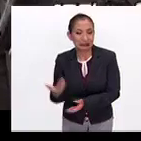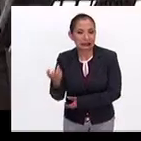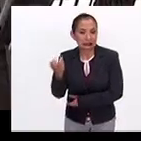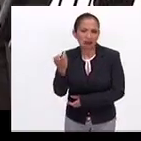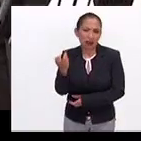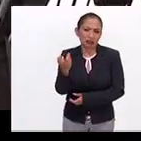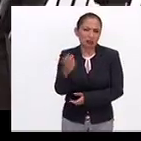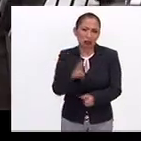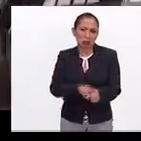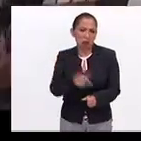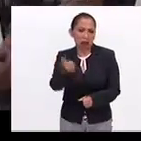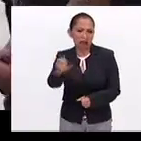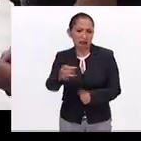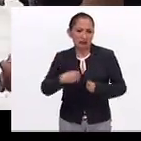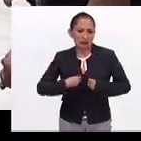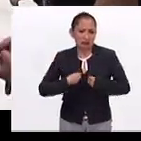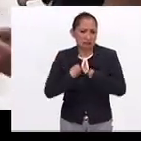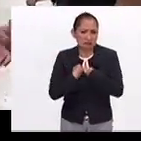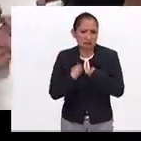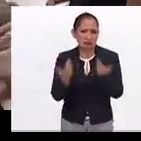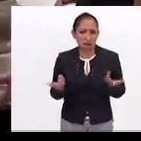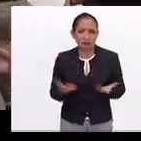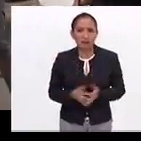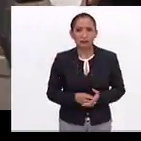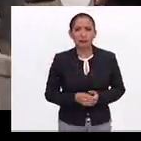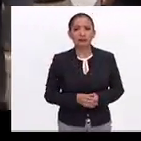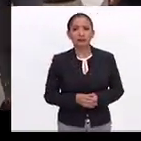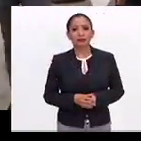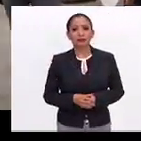Y eso es muy normal.